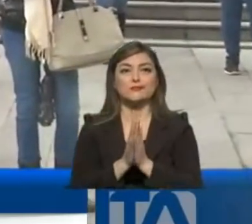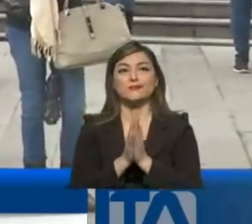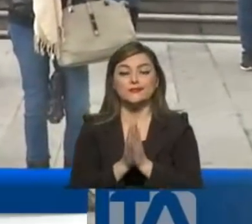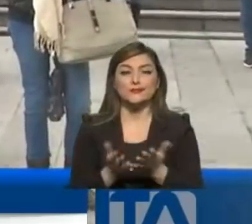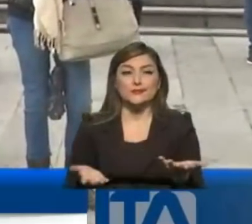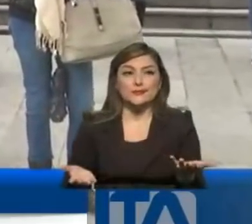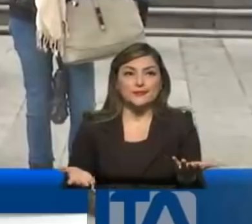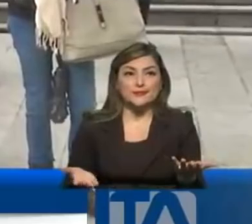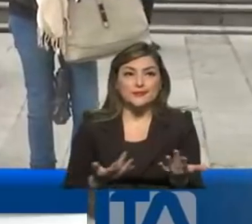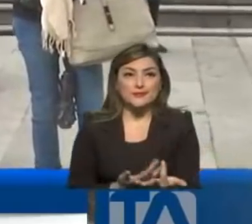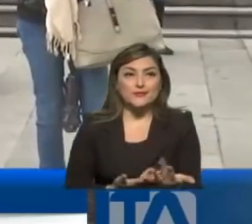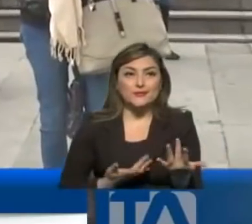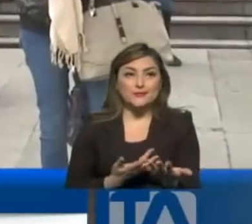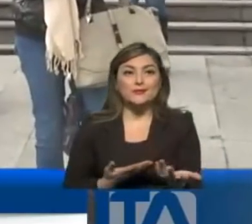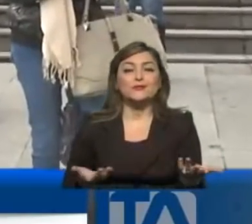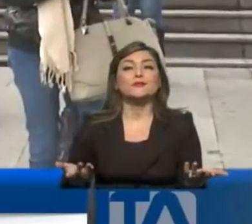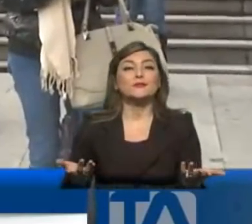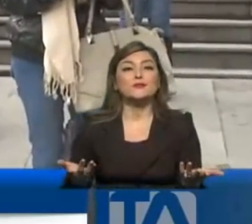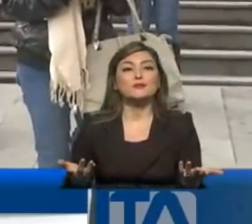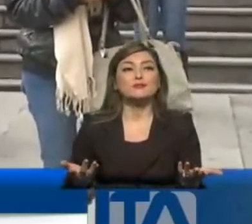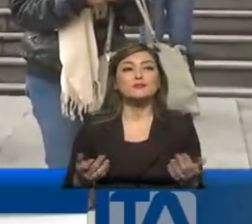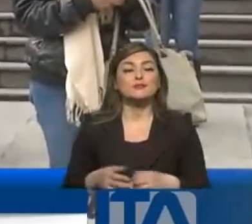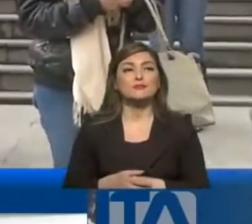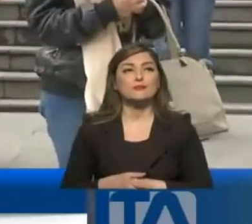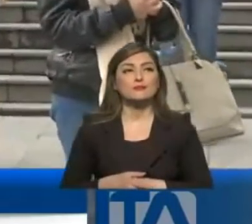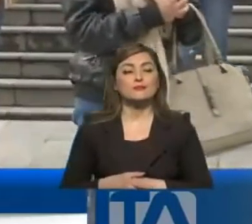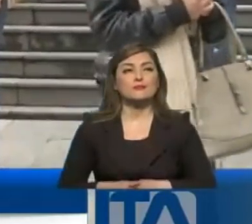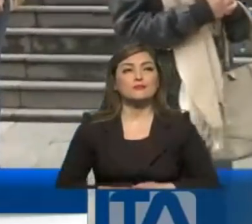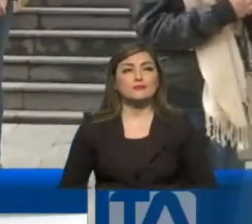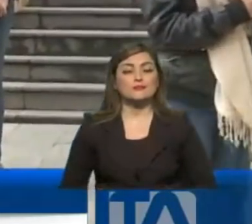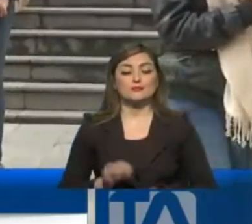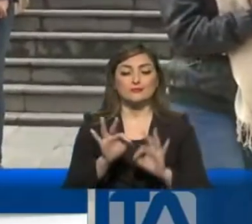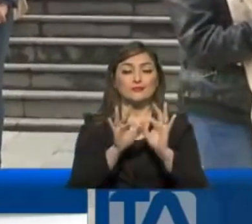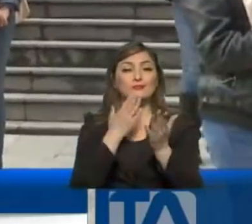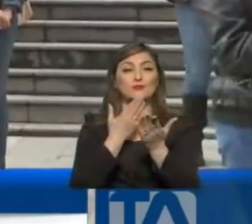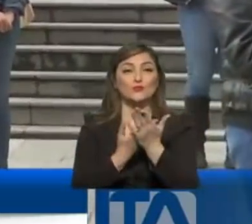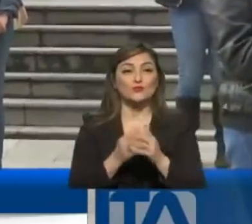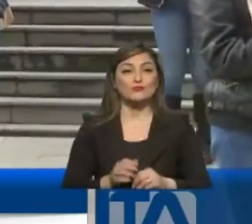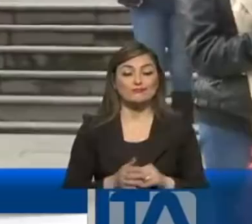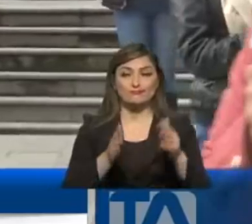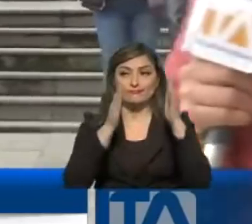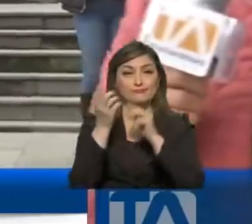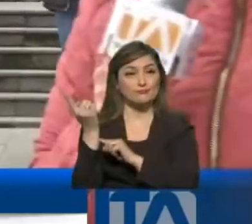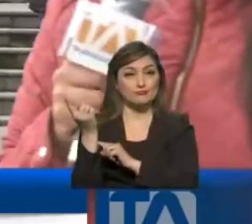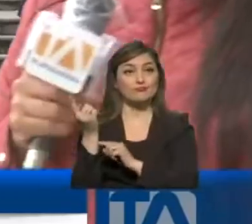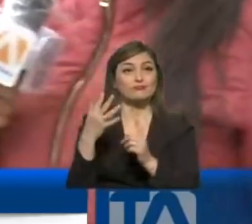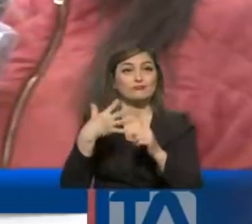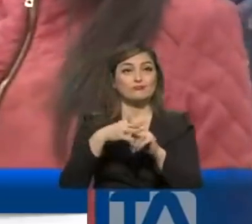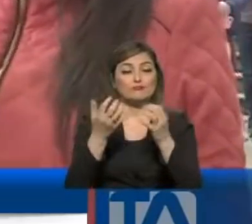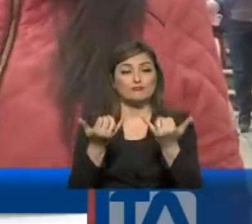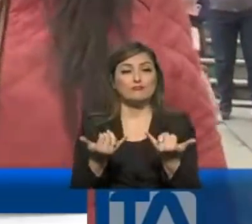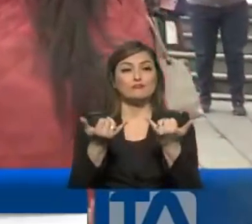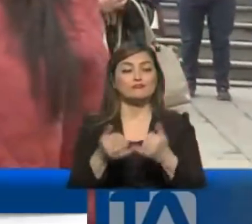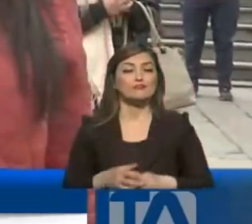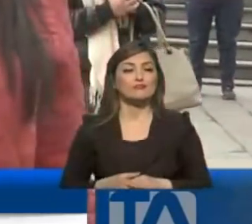¿no? Hemos estado aquí desde el... Perfecto, muchas gracias. Bueno, Helen, amigos televidentes, ya han escuchado ustedes cuál es la situación.